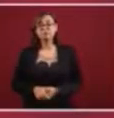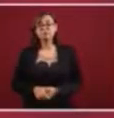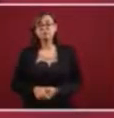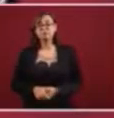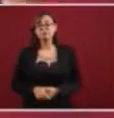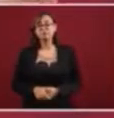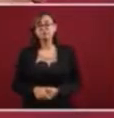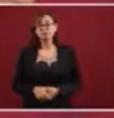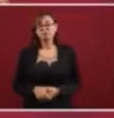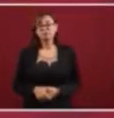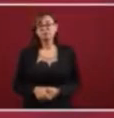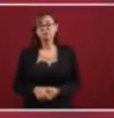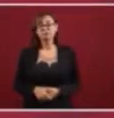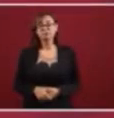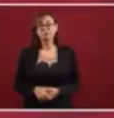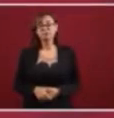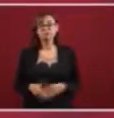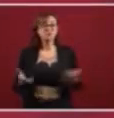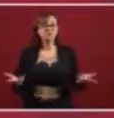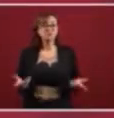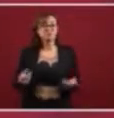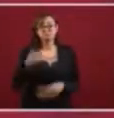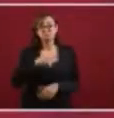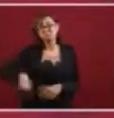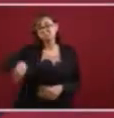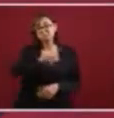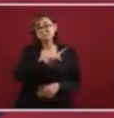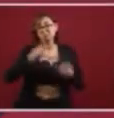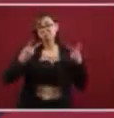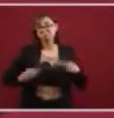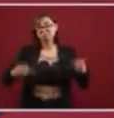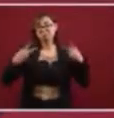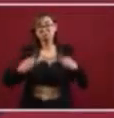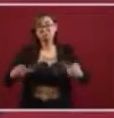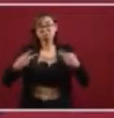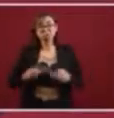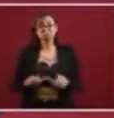hombres del poder y del dinero.